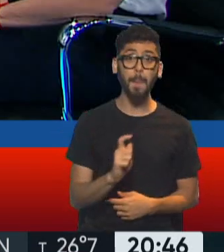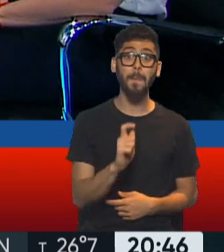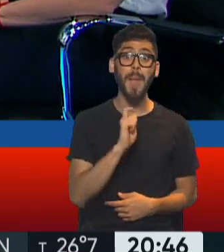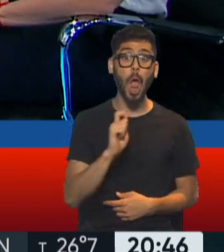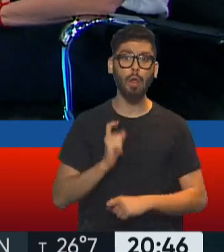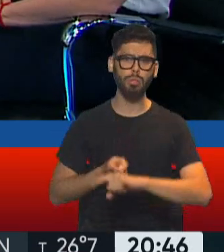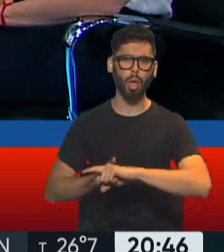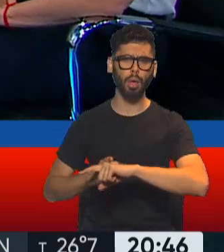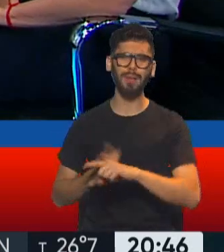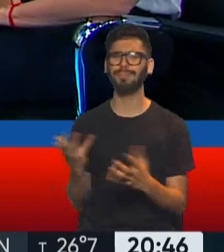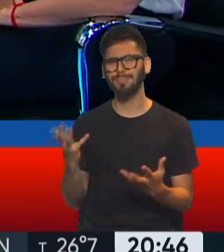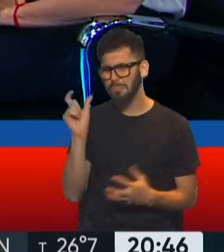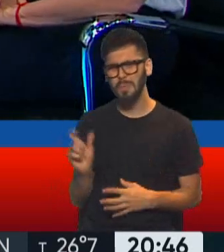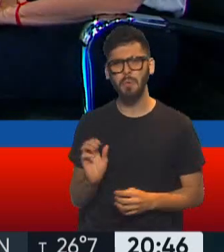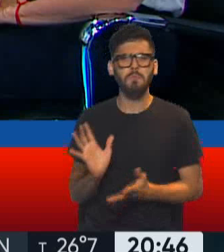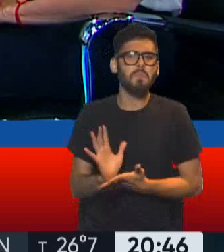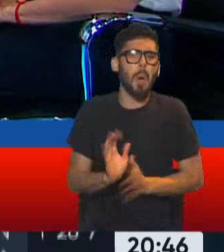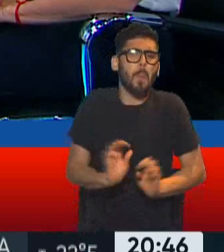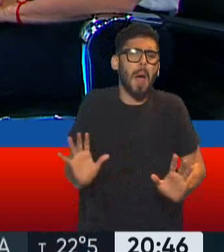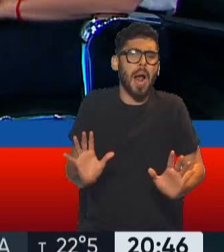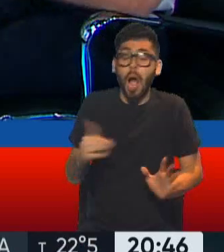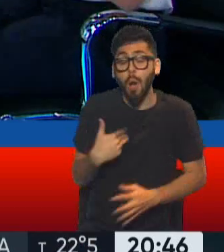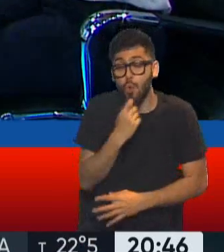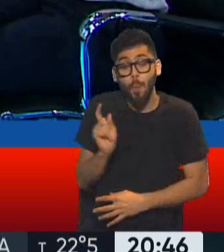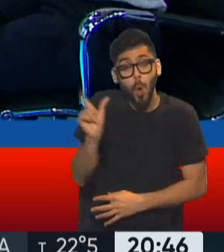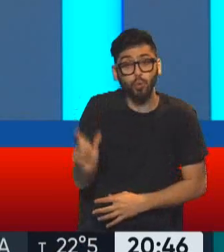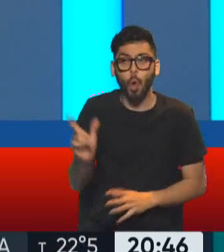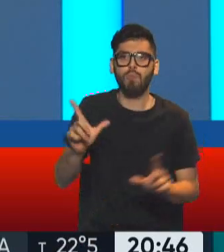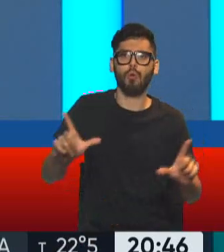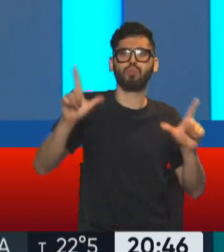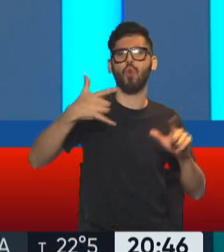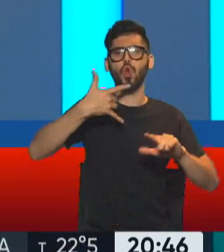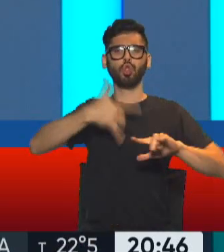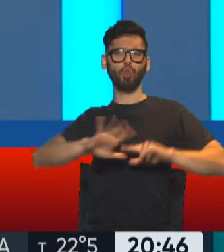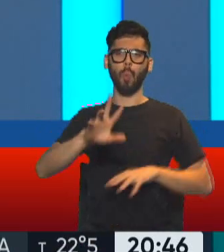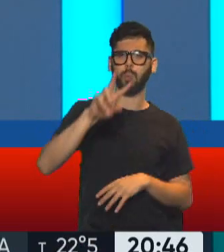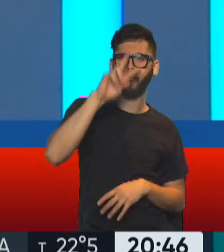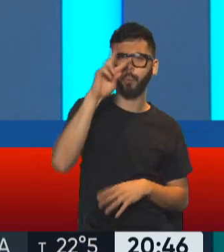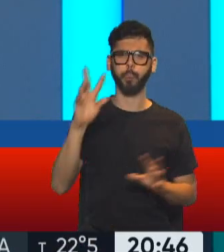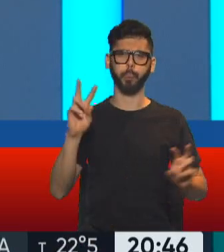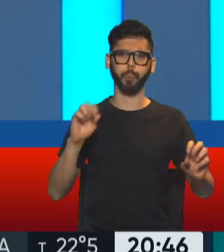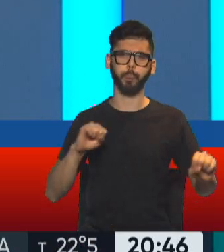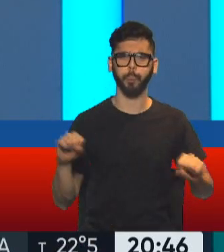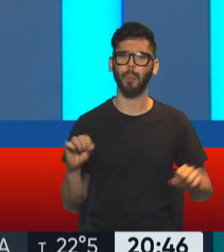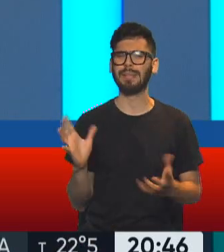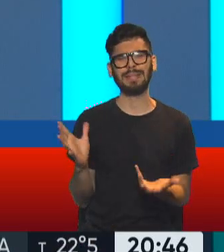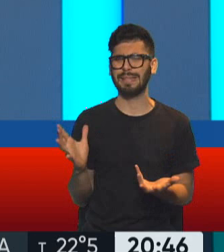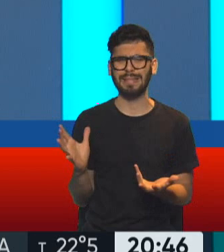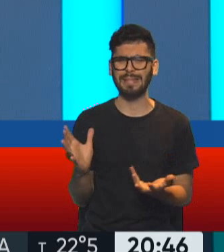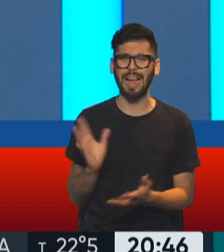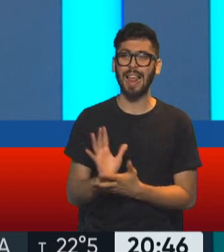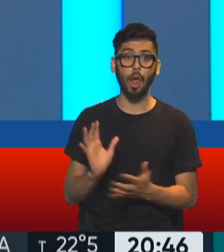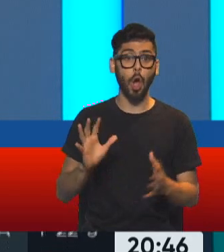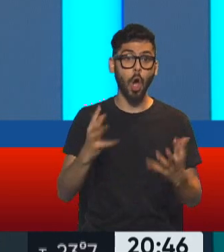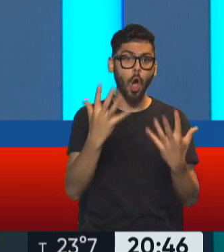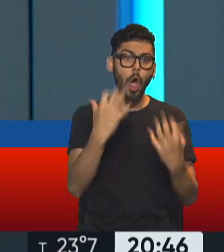el debate, estuvo mal, a mí no me gustó, a mí no me parece que el espectáculo televisivo del carancheo y el ruido pueda generar algún tipo de confianza a quienes